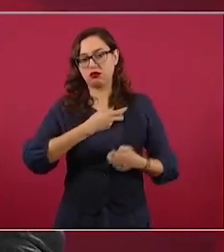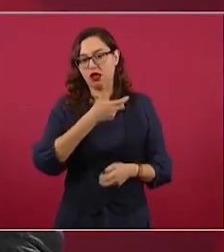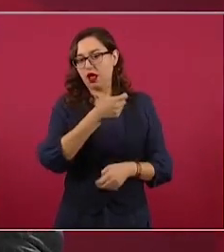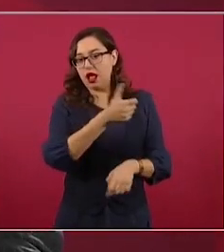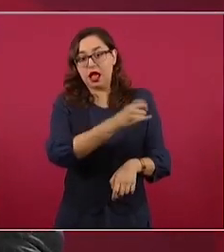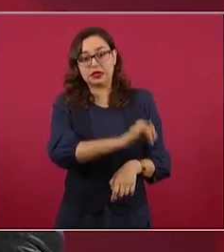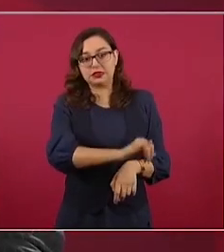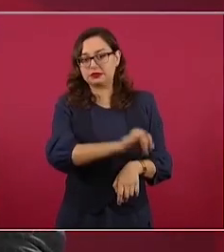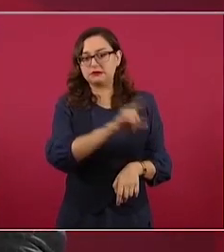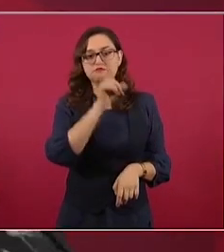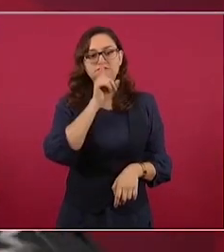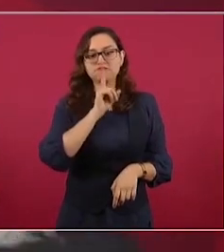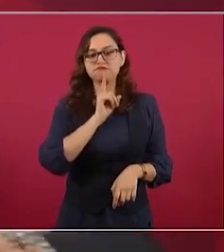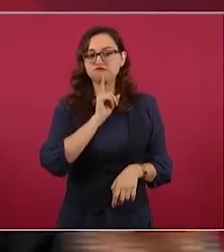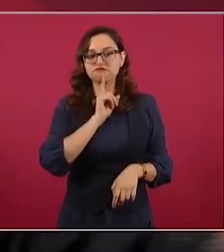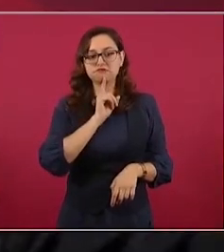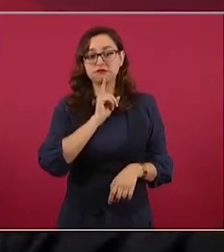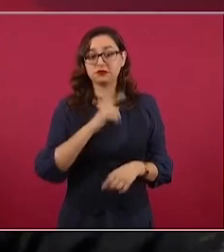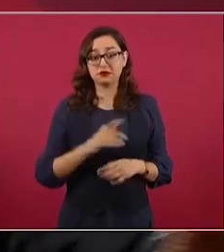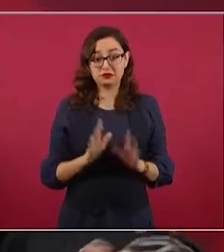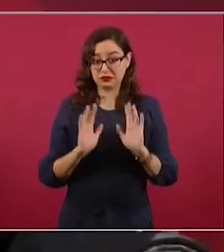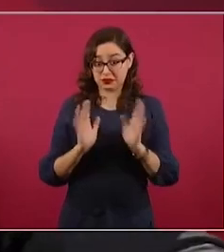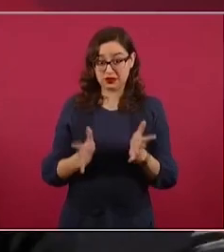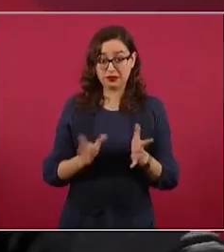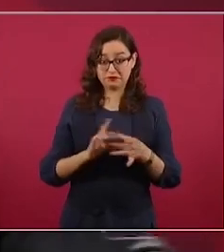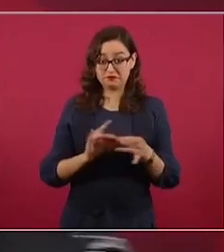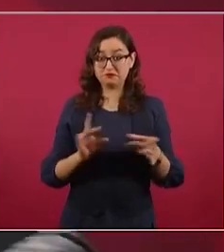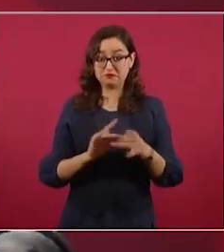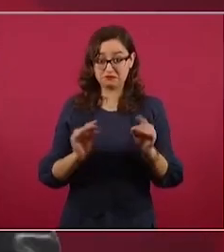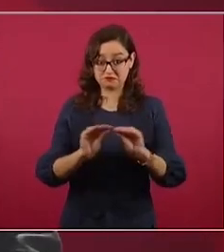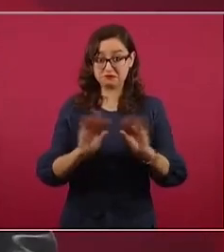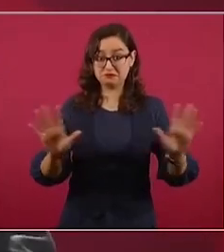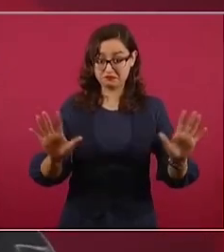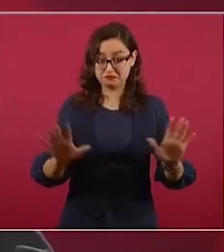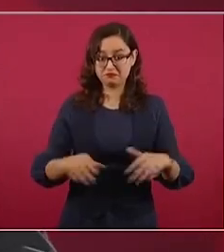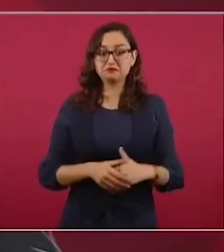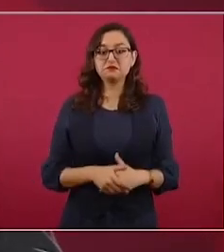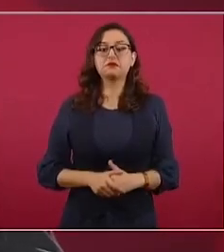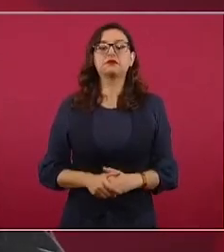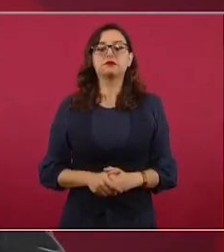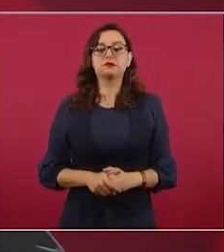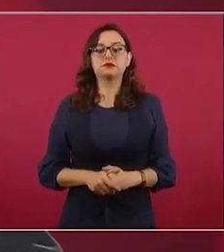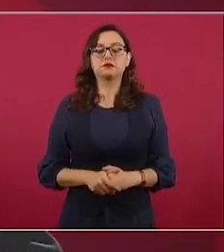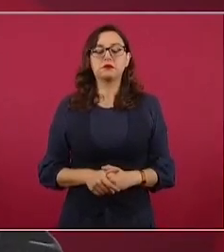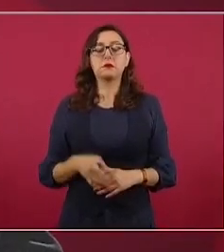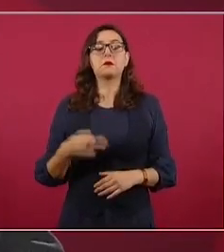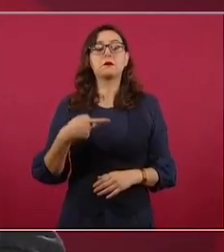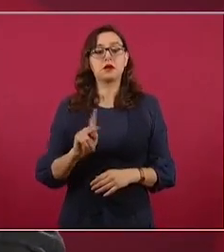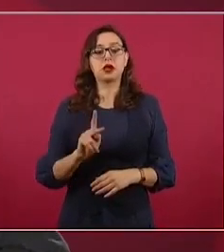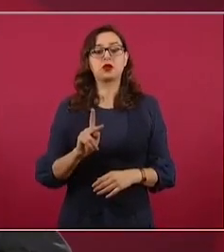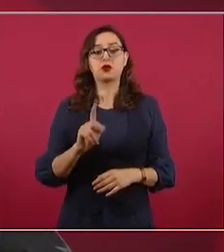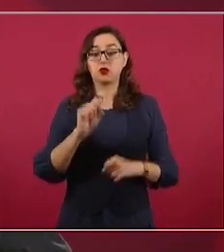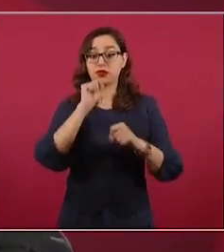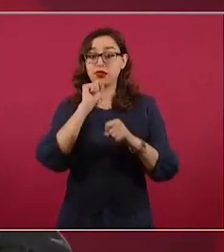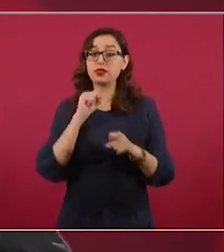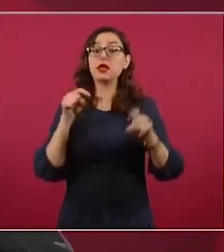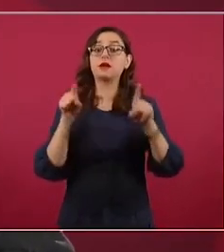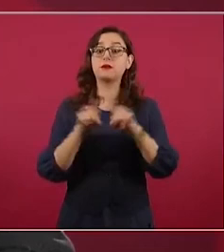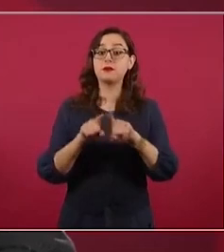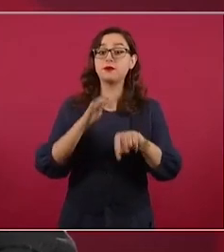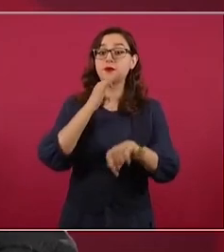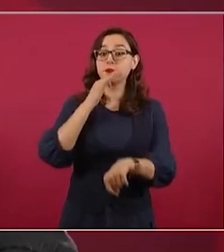adversarios, así, categórico. Pero no solo eso, que sepan que